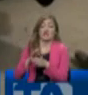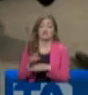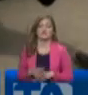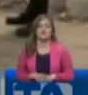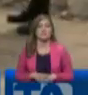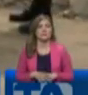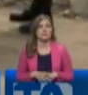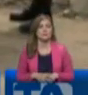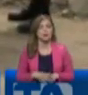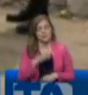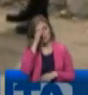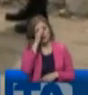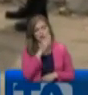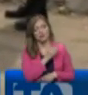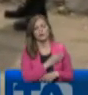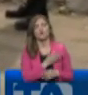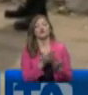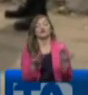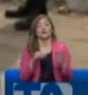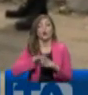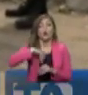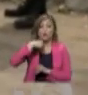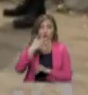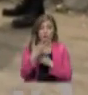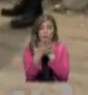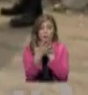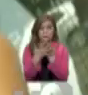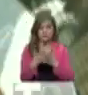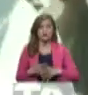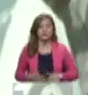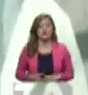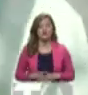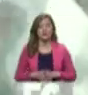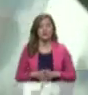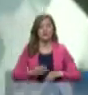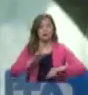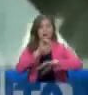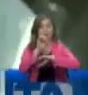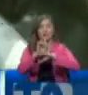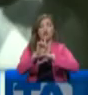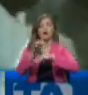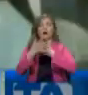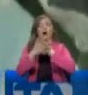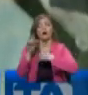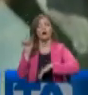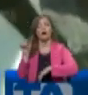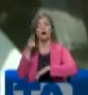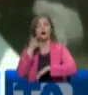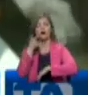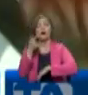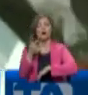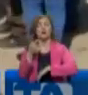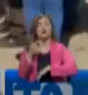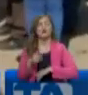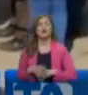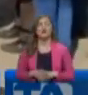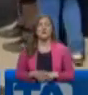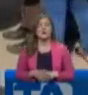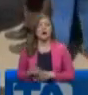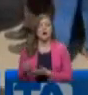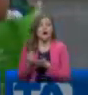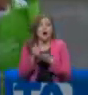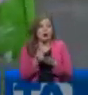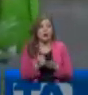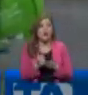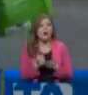Fuerzas Armadas se han ubicado en la parte externa de los centros de rehabilitación. El director de la penitenciaría, Alfredo Muñoz, dice que estas acciones ayudan